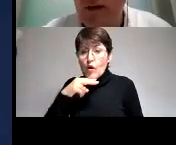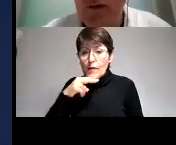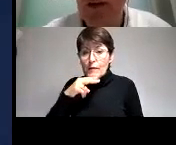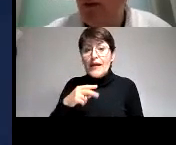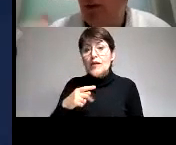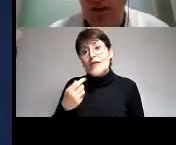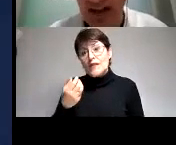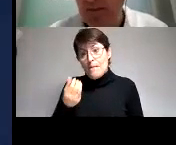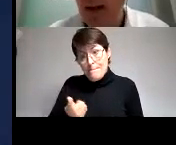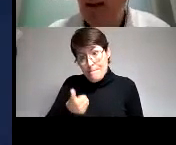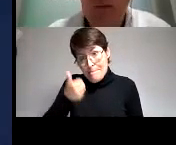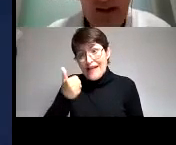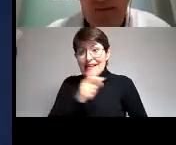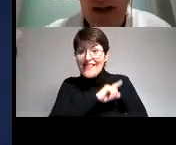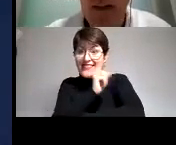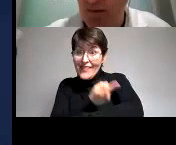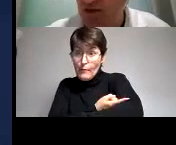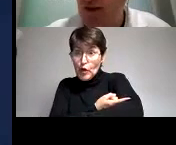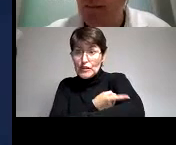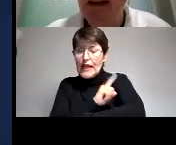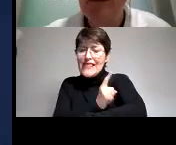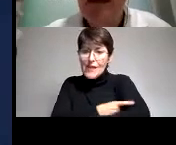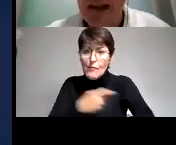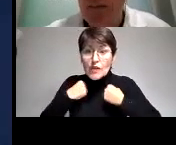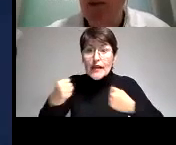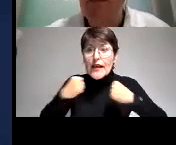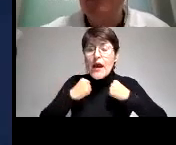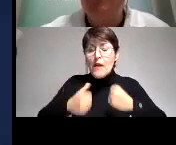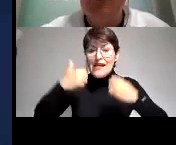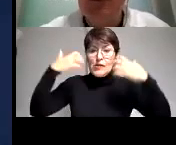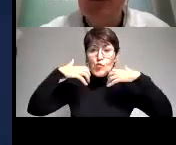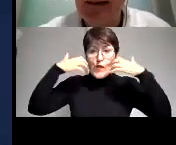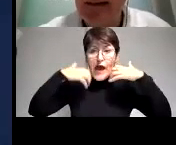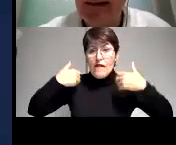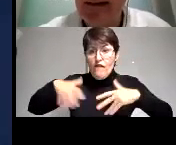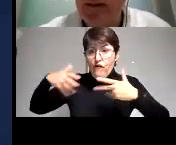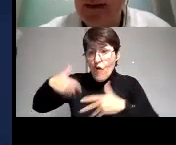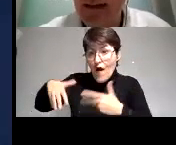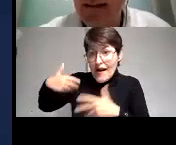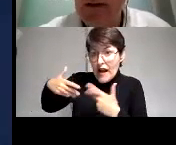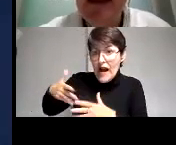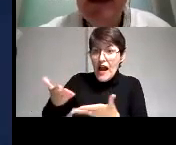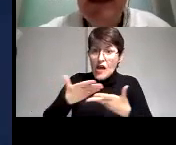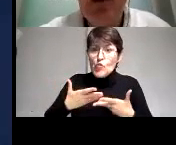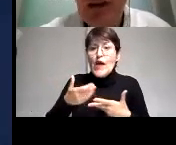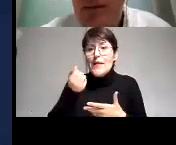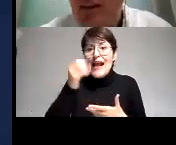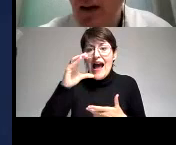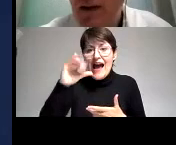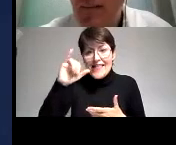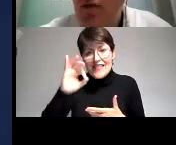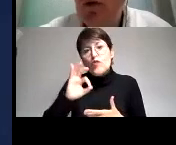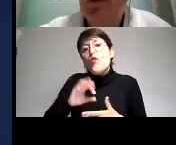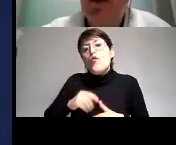el ejercicio físico vamos a orinar más, vamos a respirar más y vamos a sudar más y vamos a eliminar todo este exceso de ácido. Y luego también